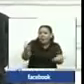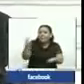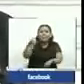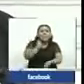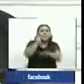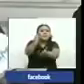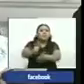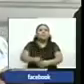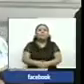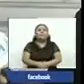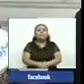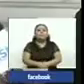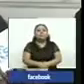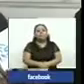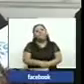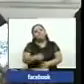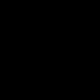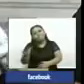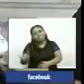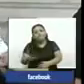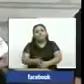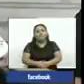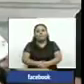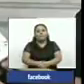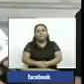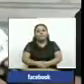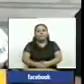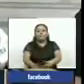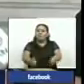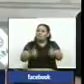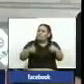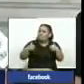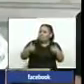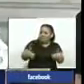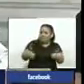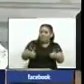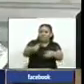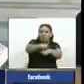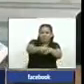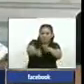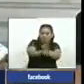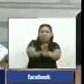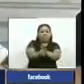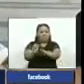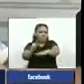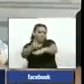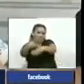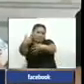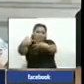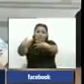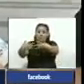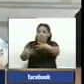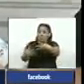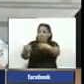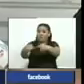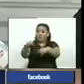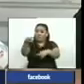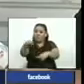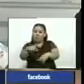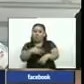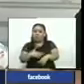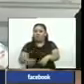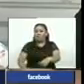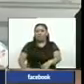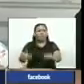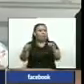fondos de la compensación. Hay cosas que está bien que la Asamblea elegirle, pero yo creo que aquí el Ejecutivo, como